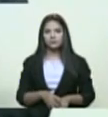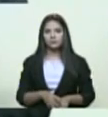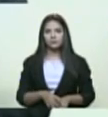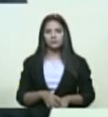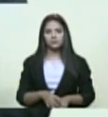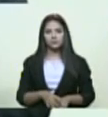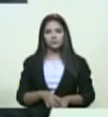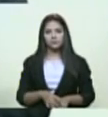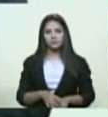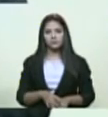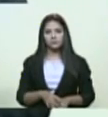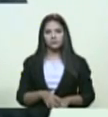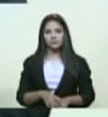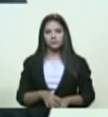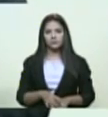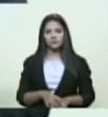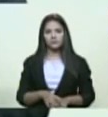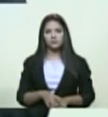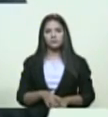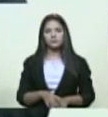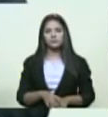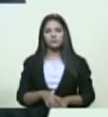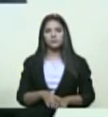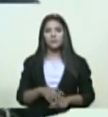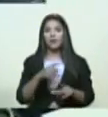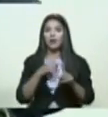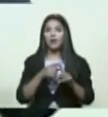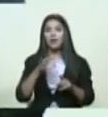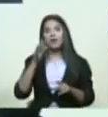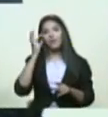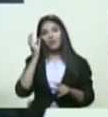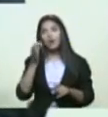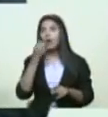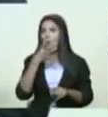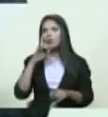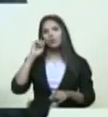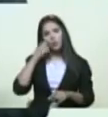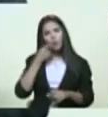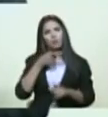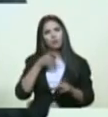suspensión de la fiscal, que sabemos ya y es bueno recordar,